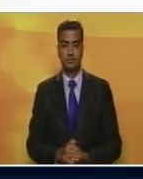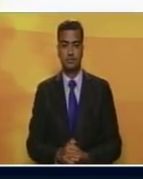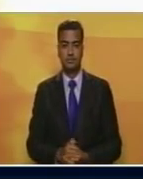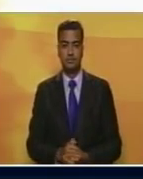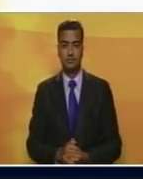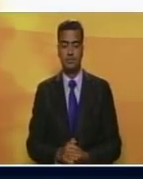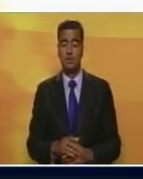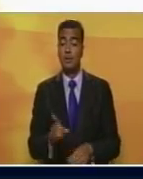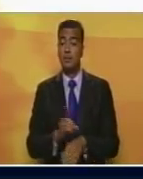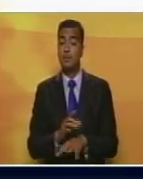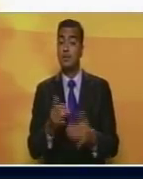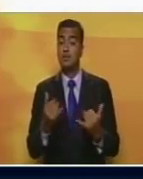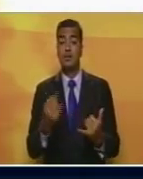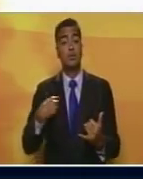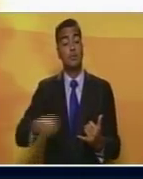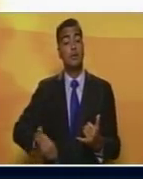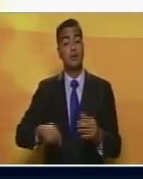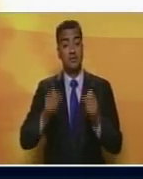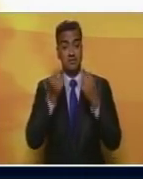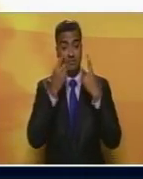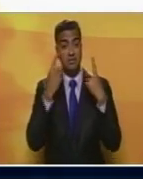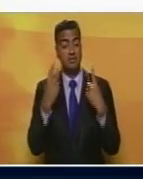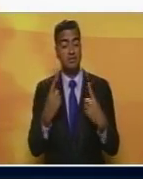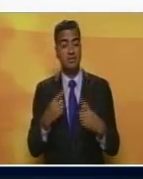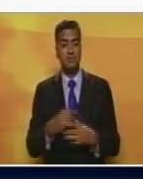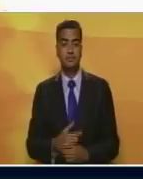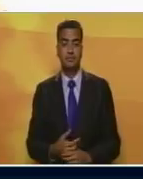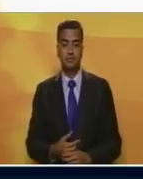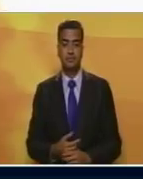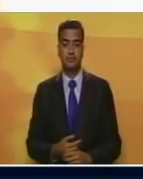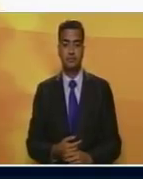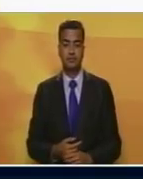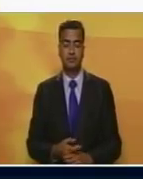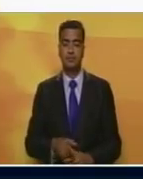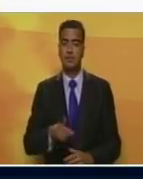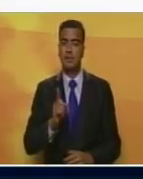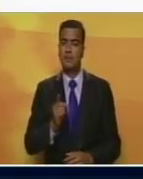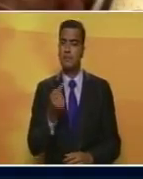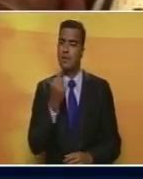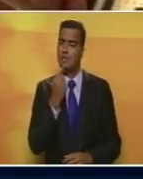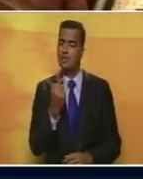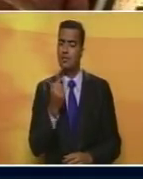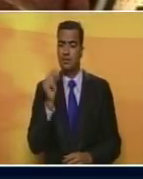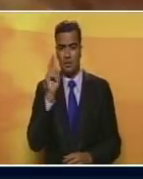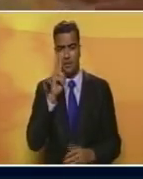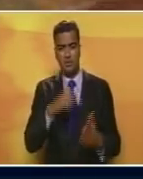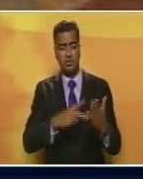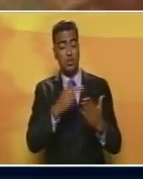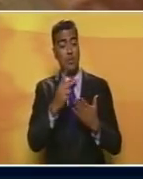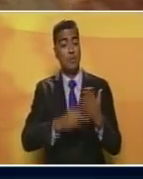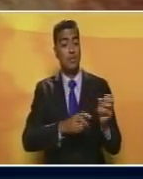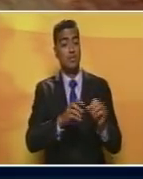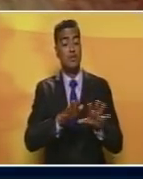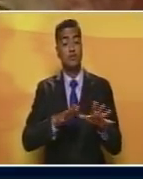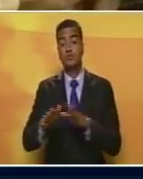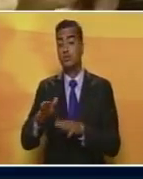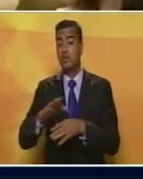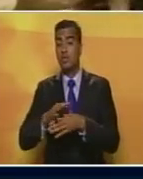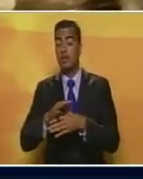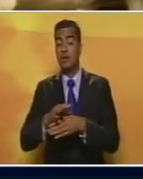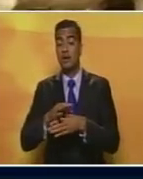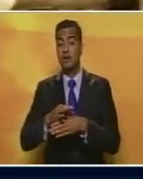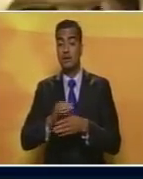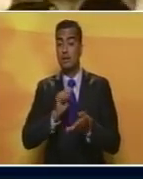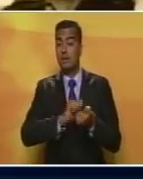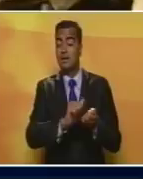rebombeo para que llegue pues esas 600 litros por segundo que debe llegar a Valle de la Pascua y potenciar todo el suministro de agua en